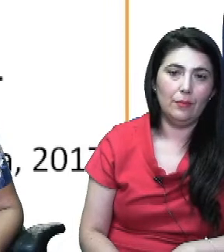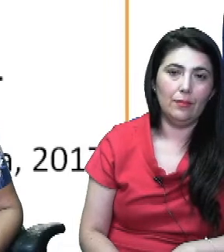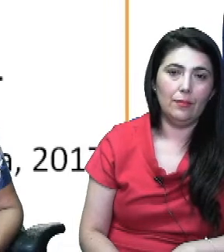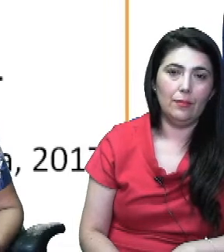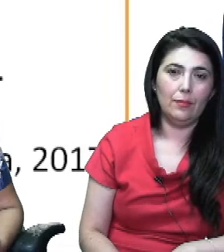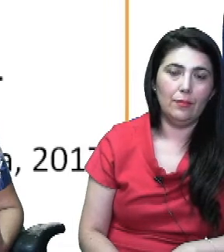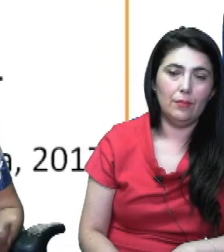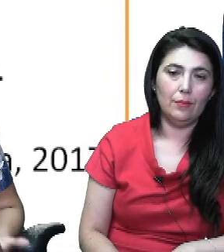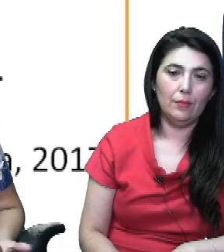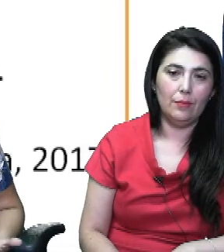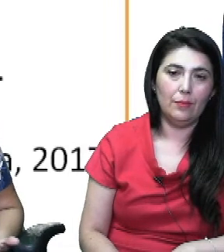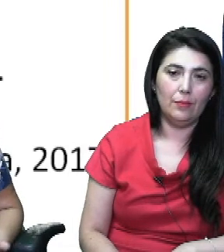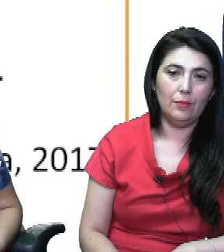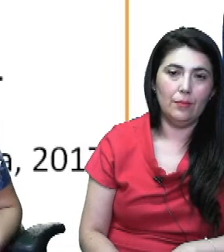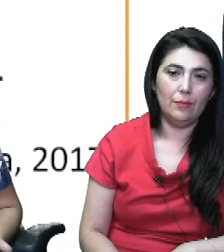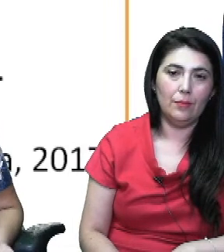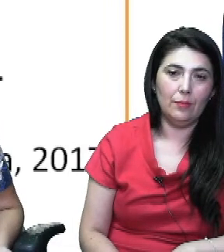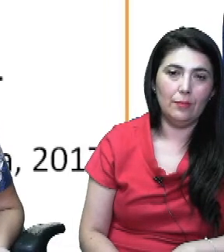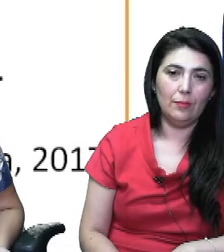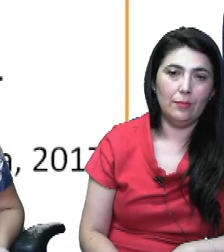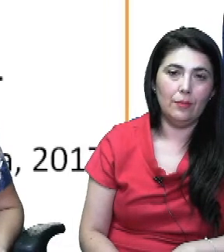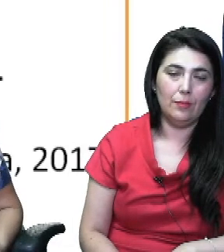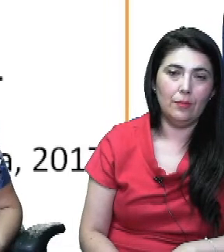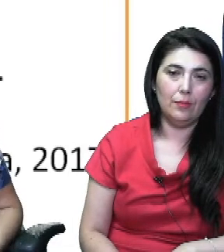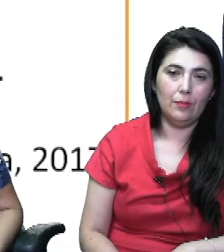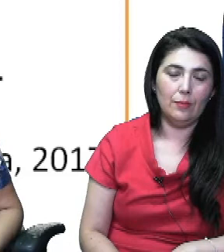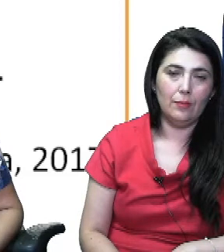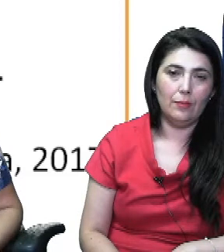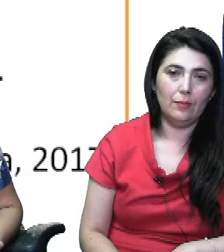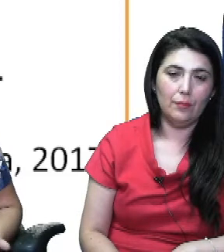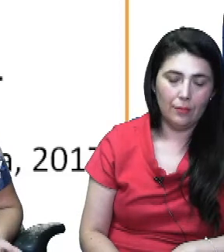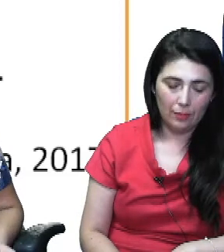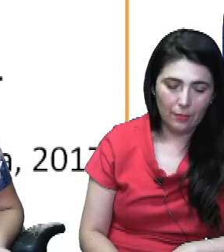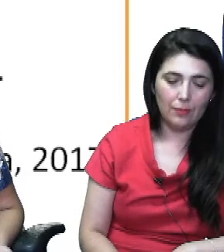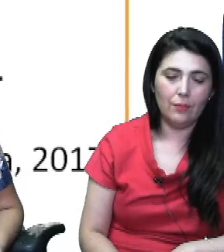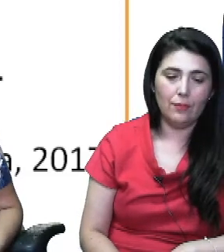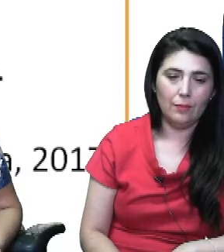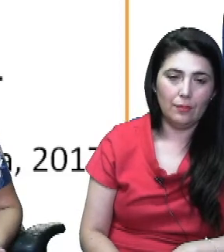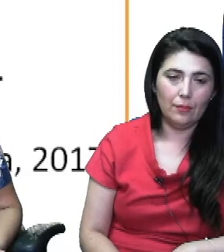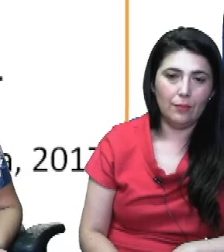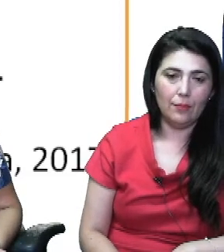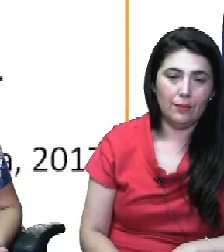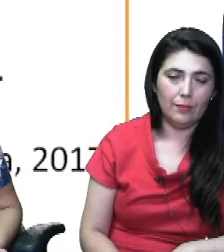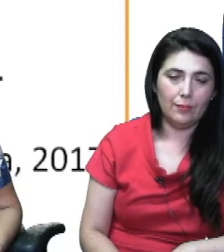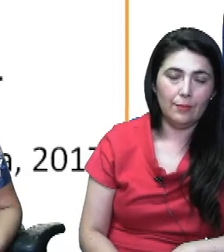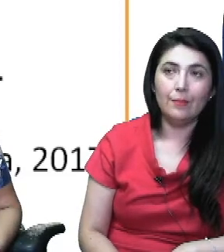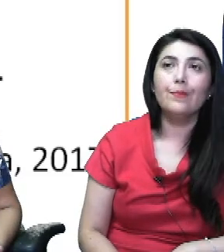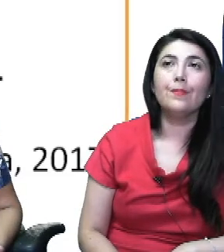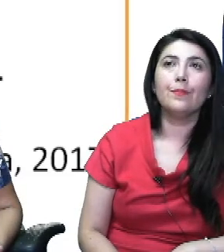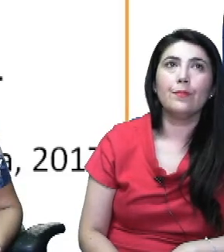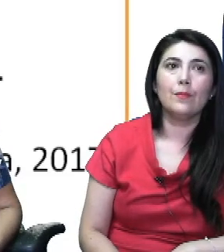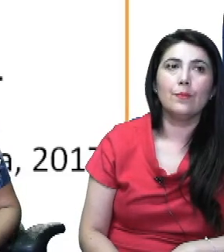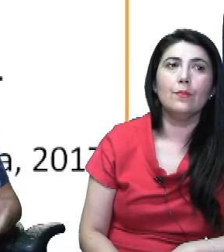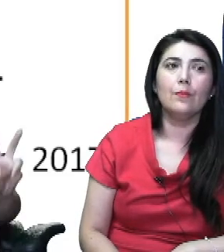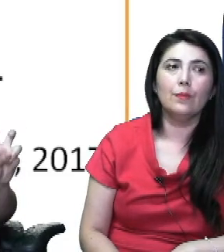otras. Nosotros utilizamos el concepto de reacciones justamente para evitar la patologización de estas reacciones, que las vamos a